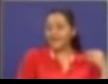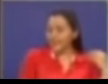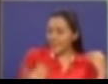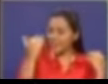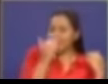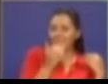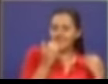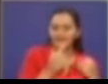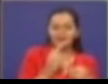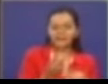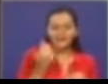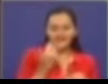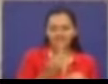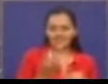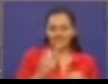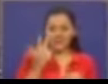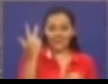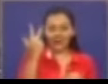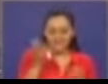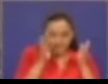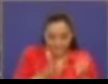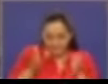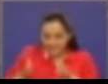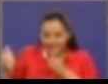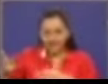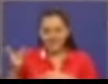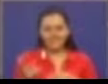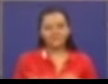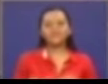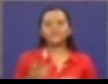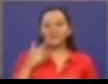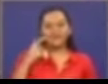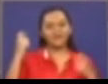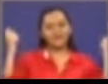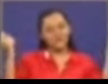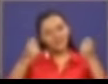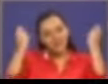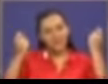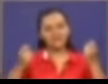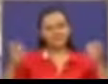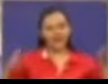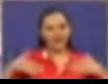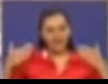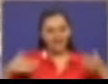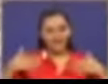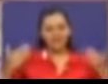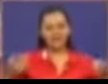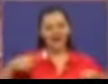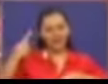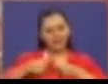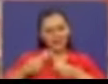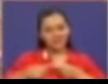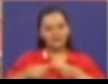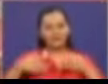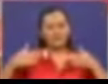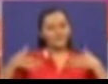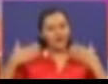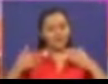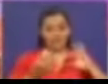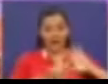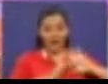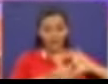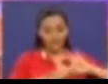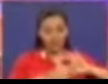Entran tres MASHI ahí. Bueno, compañero, fue un día de fiesta, de alegría. La gente no se imagina lo contenta. Calderón es un